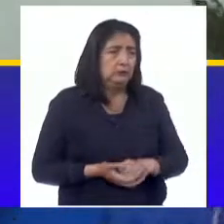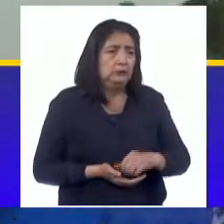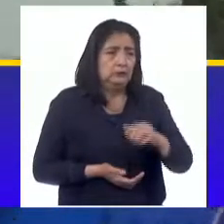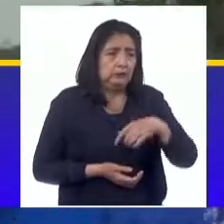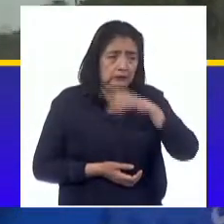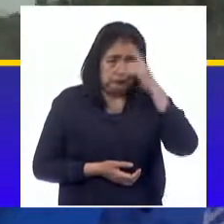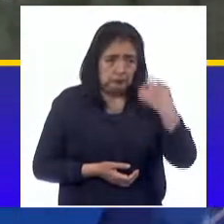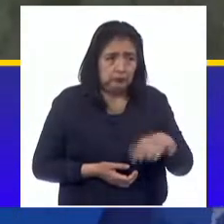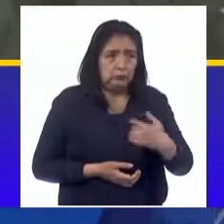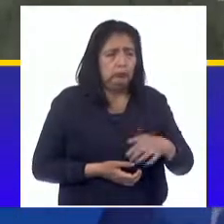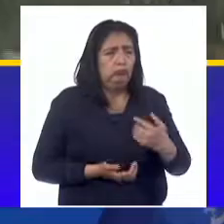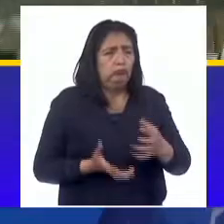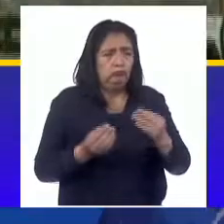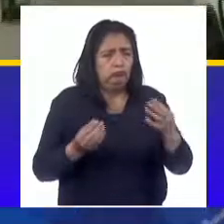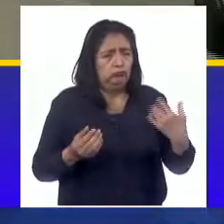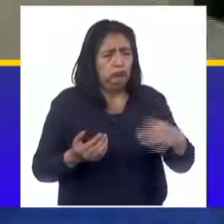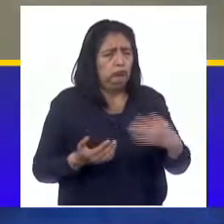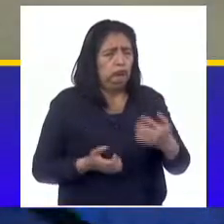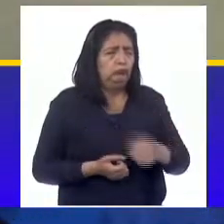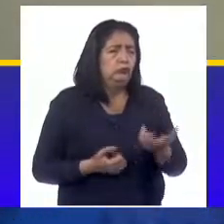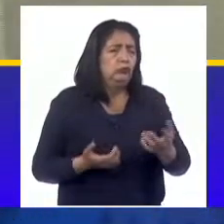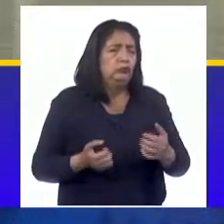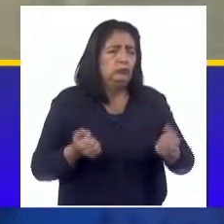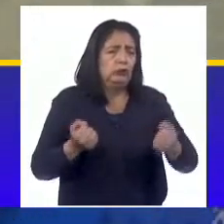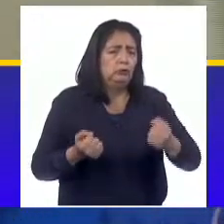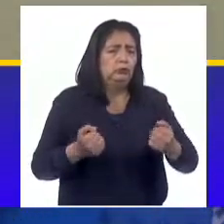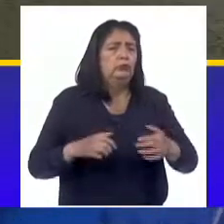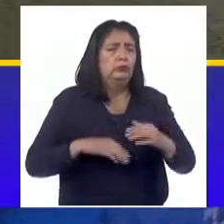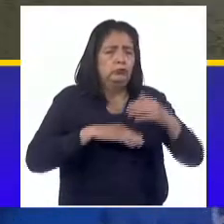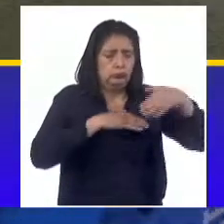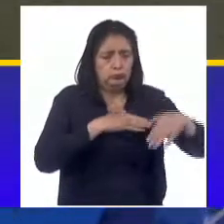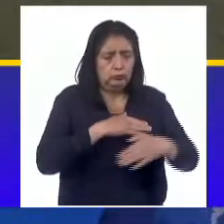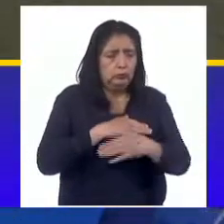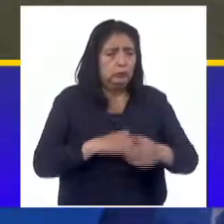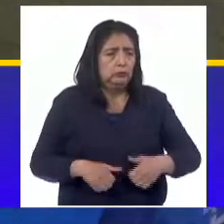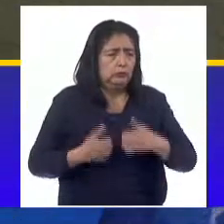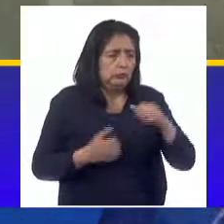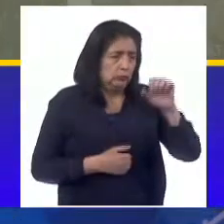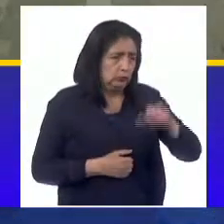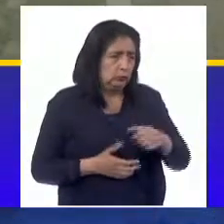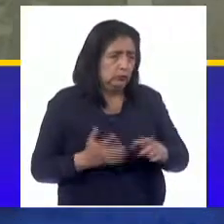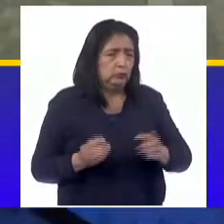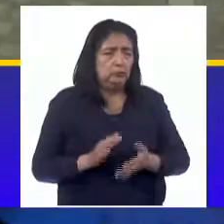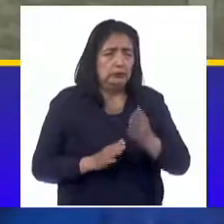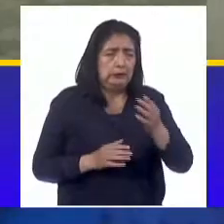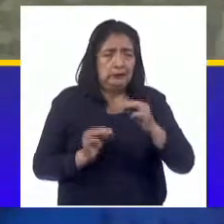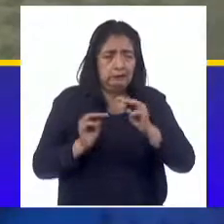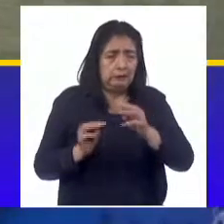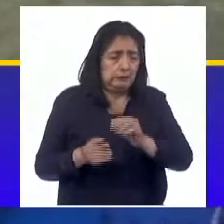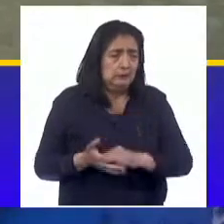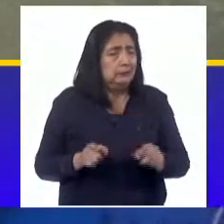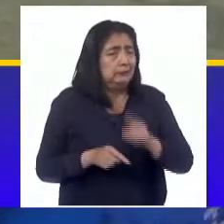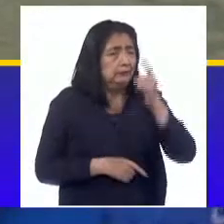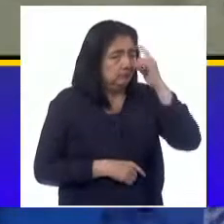Sí, en verano hay mucha influencia de tránsito en la Costa Verde para los que viven en el sur, ¿no? Y para los que vienen a la playa. Entonces también